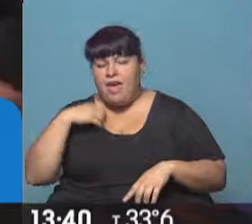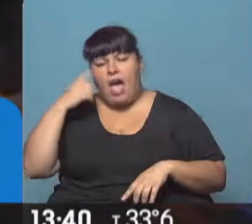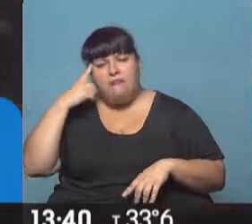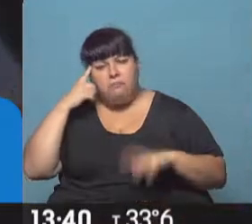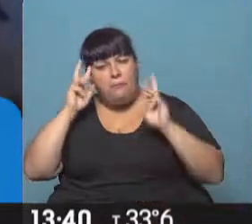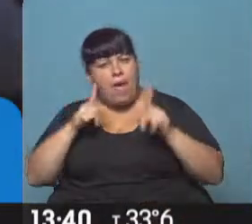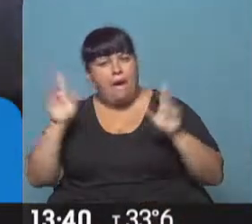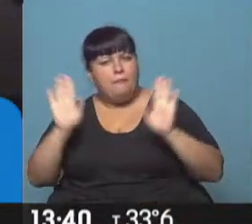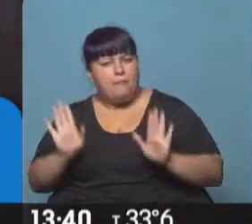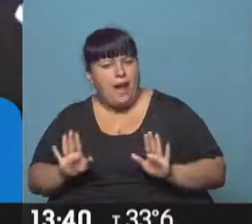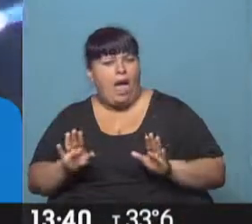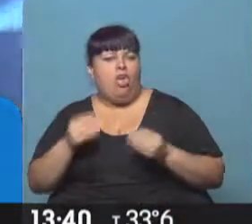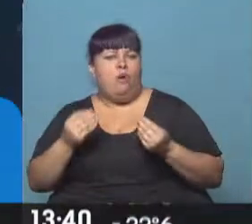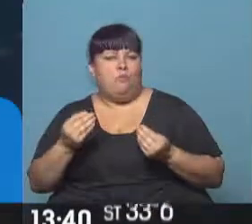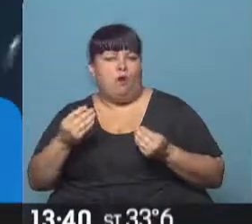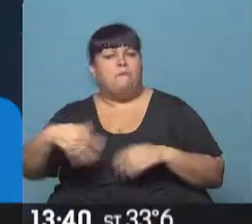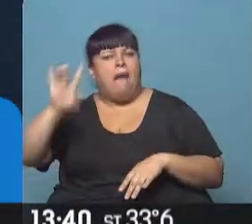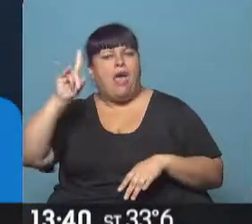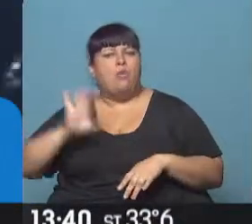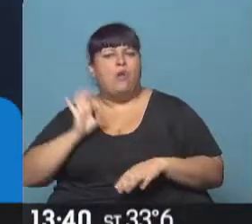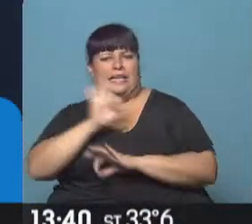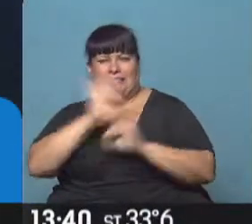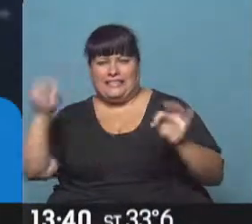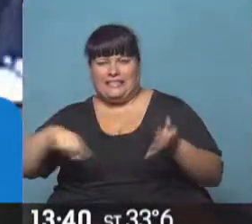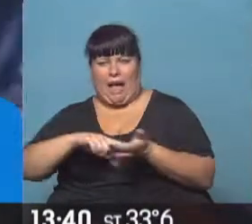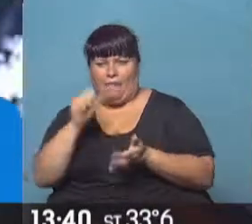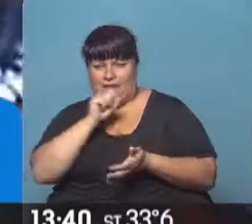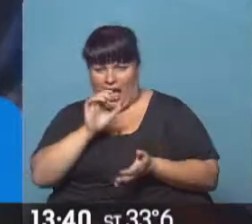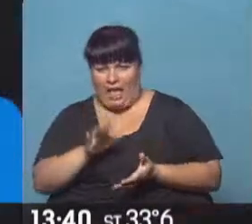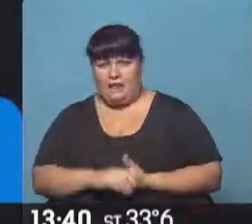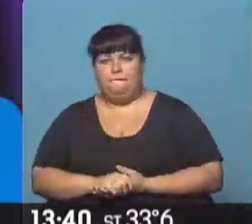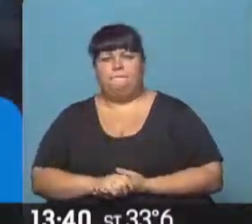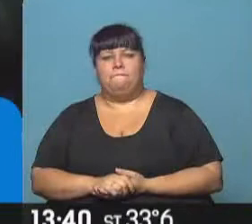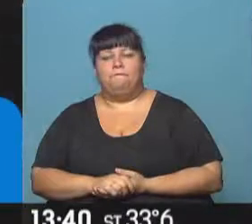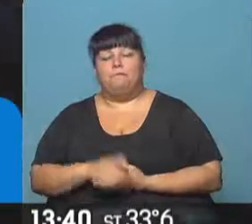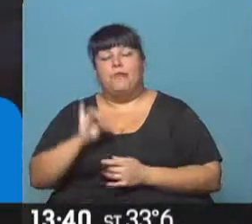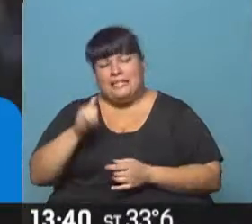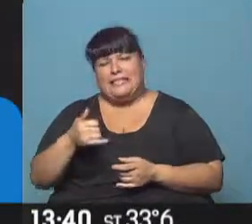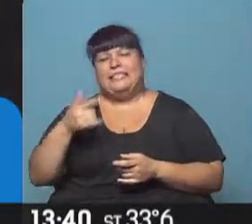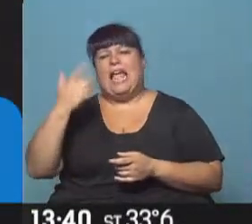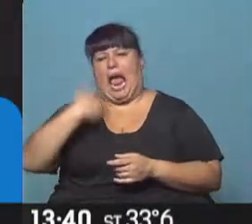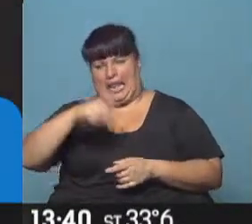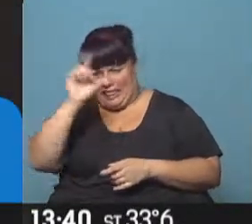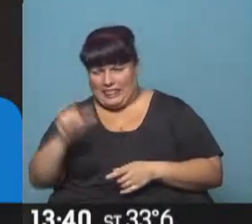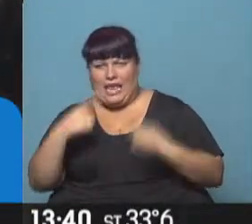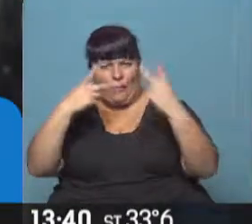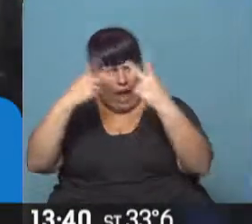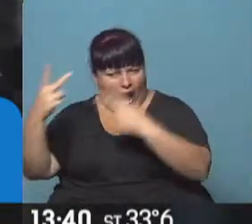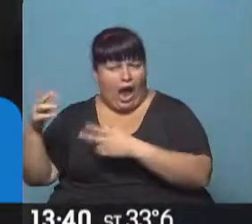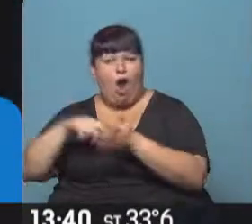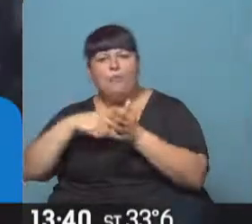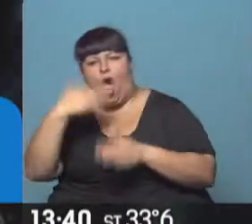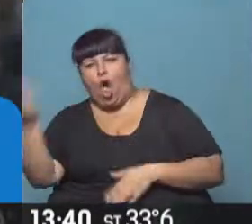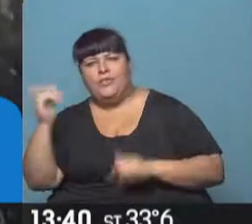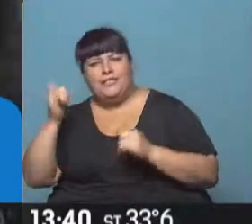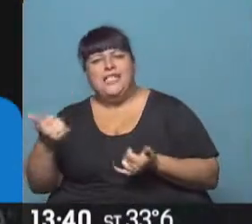pensados, primero porque hacía ya más de un año no tocábamos en Capital, si bien tocábamos mucho por todo el país, hacemos mucho el conurbano,